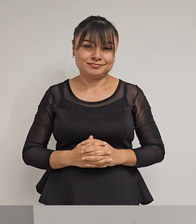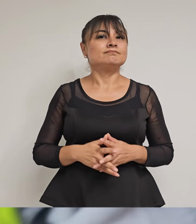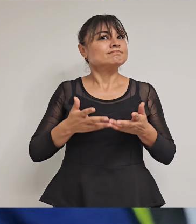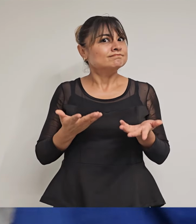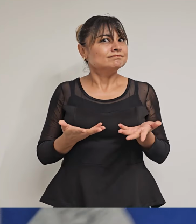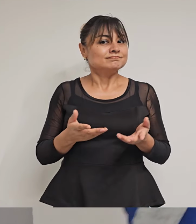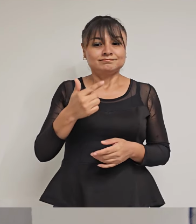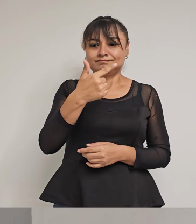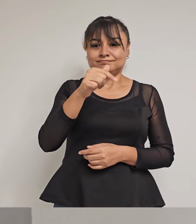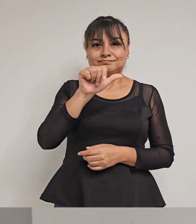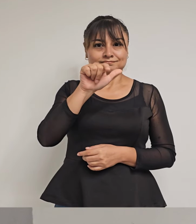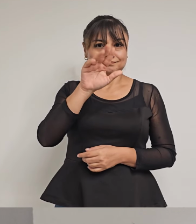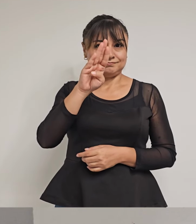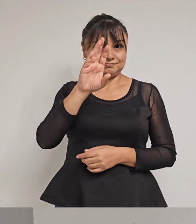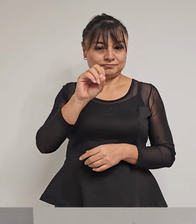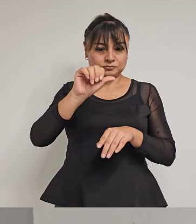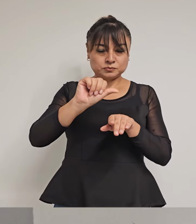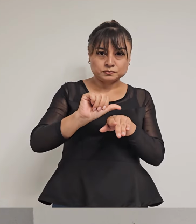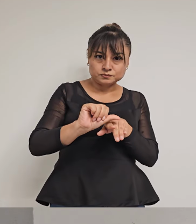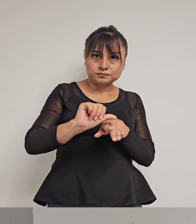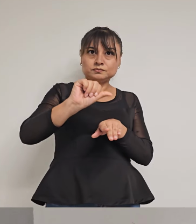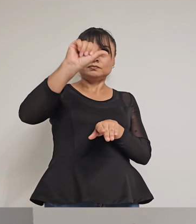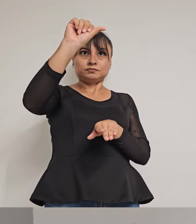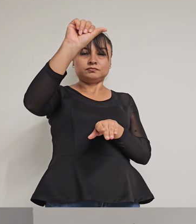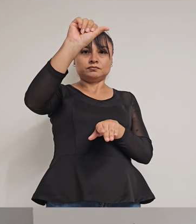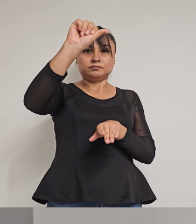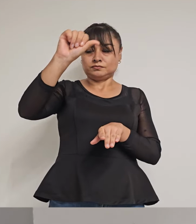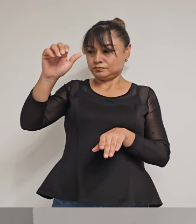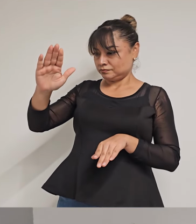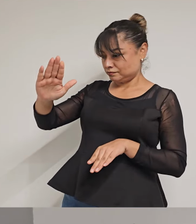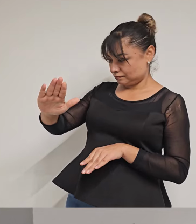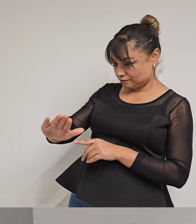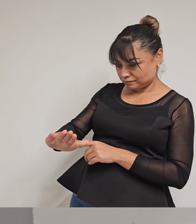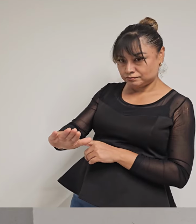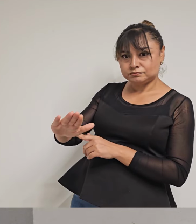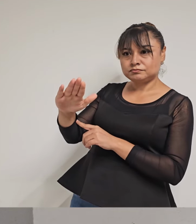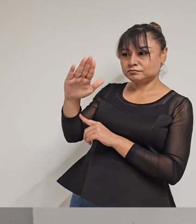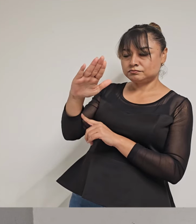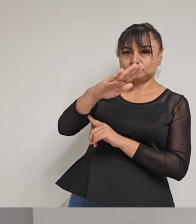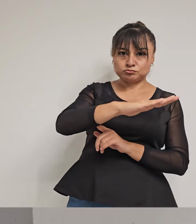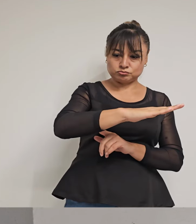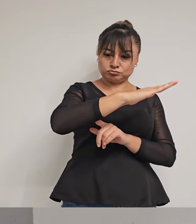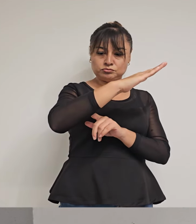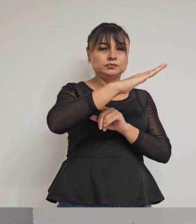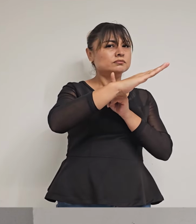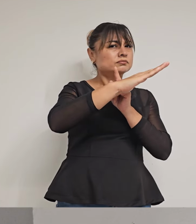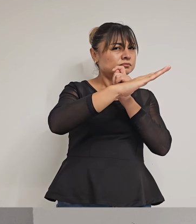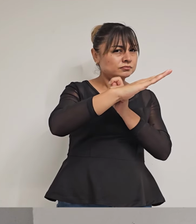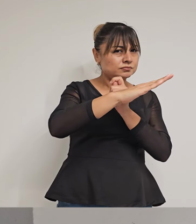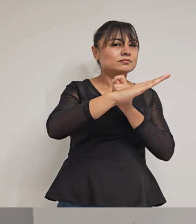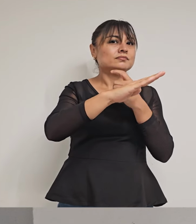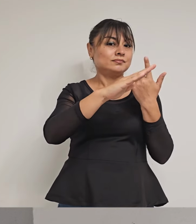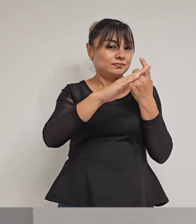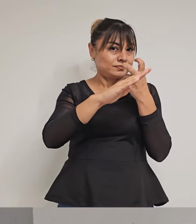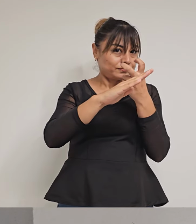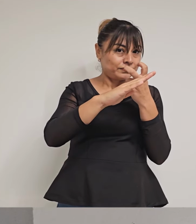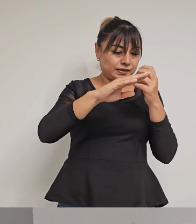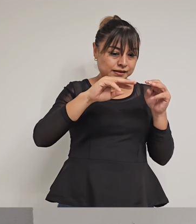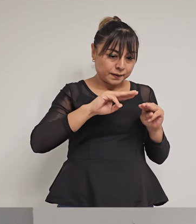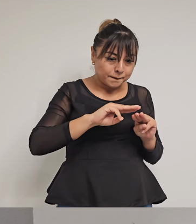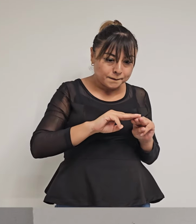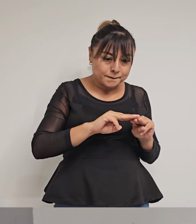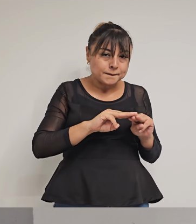información. Entonces, considerando el gálibo y la pendiente máxima que tiene que tener una rampa con accesibilidad universal, resulta una cantidad de metros longitudinales que